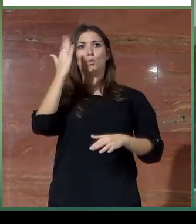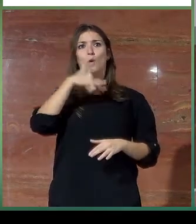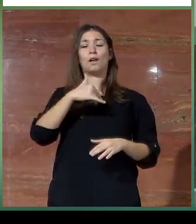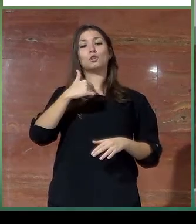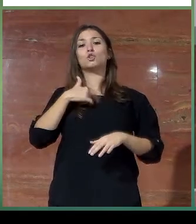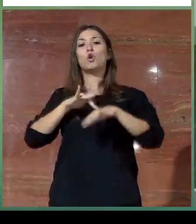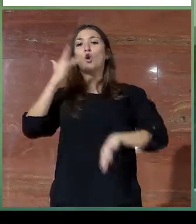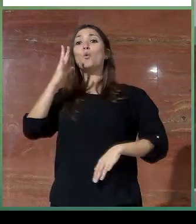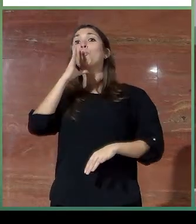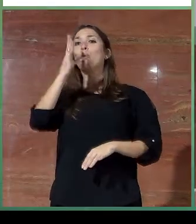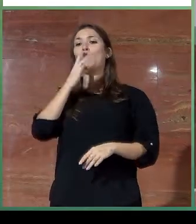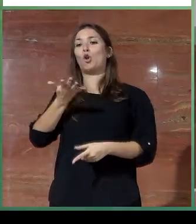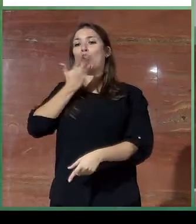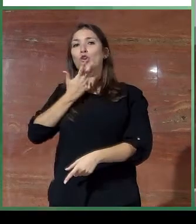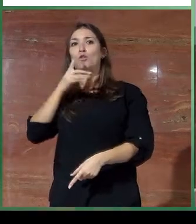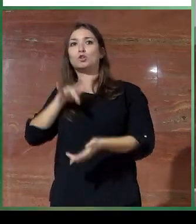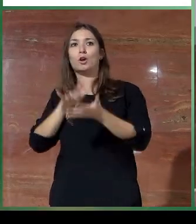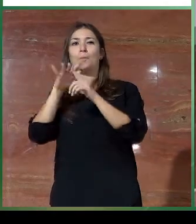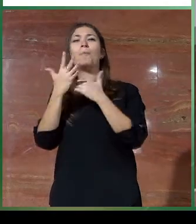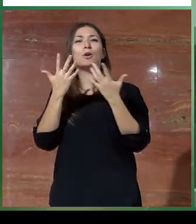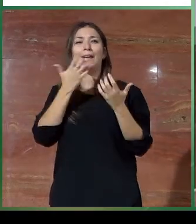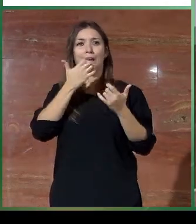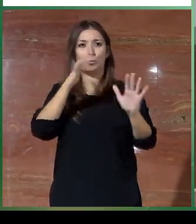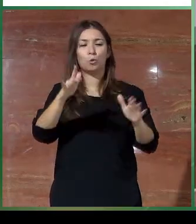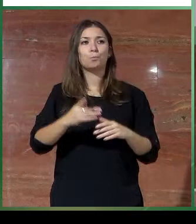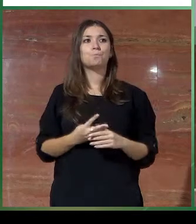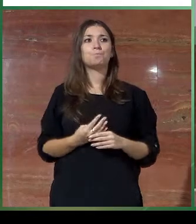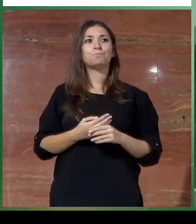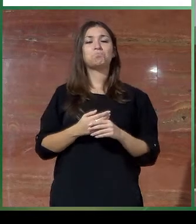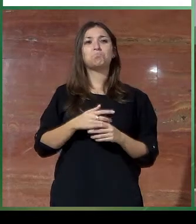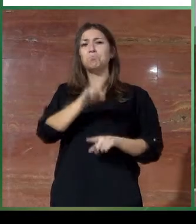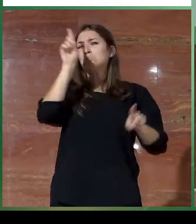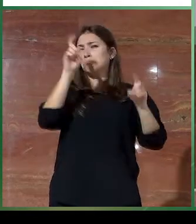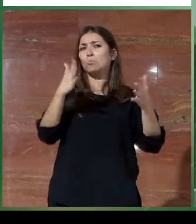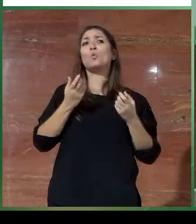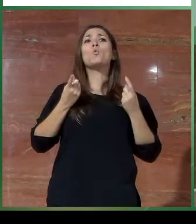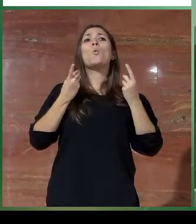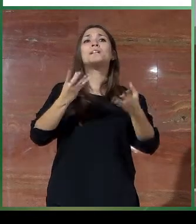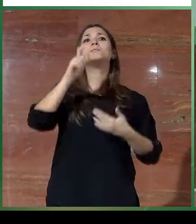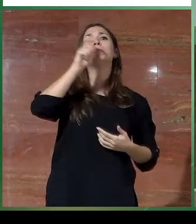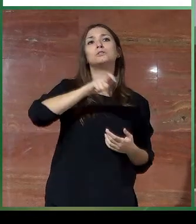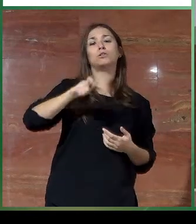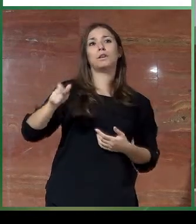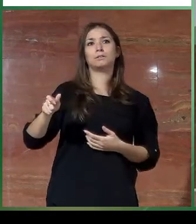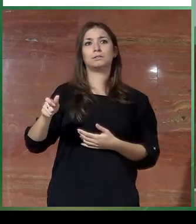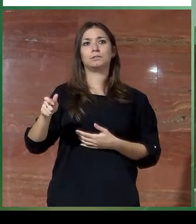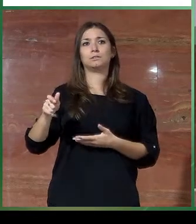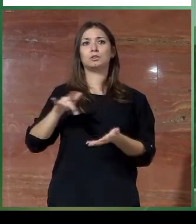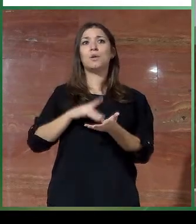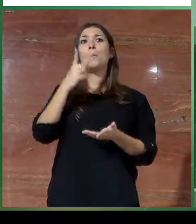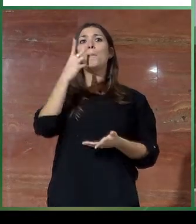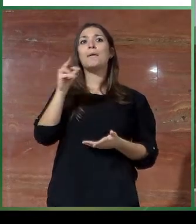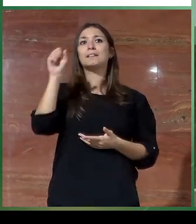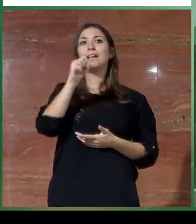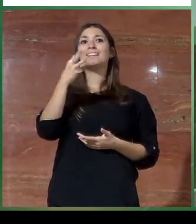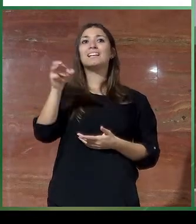he conocido. Pero yo ahora diría, ¿cuántas personas que durante 20, 30 años